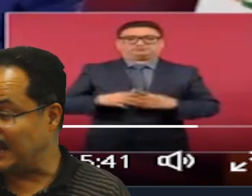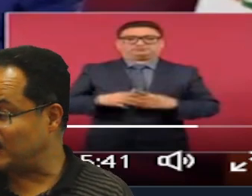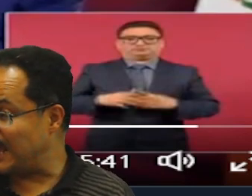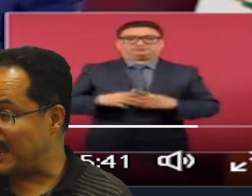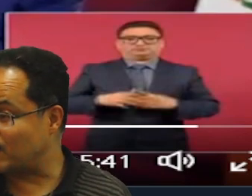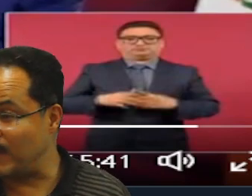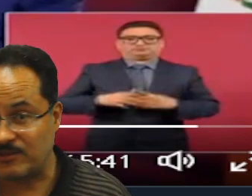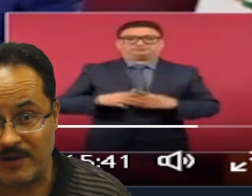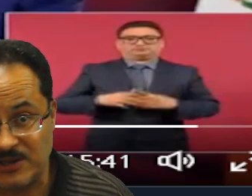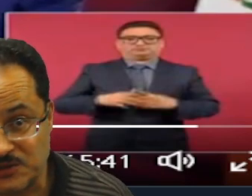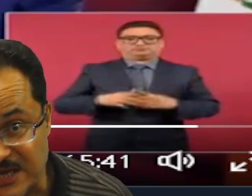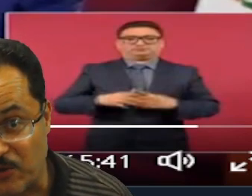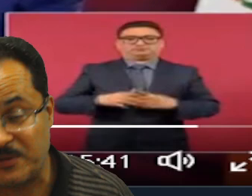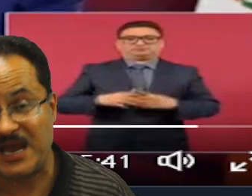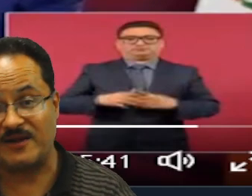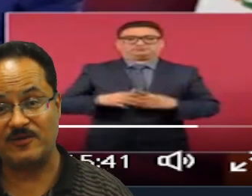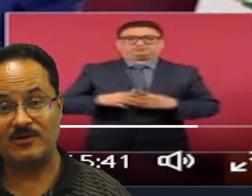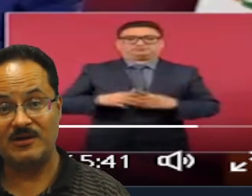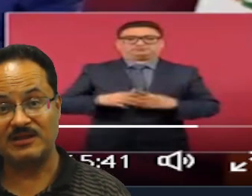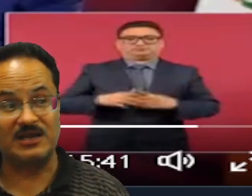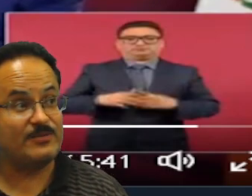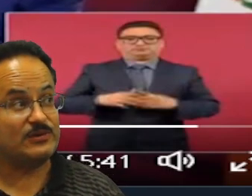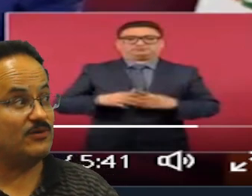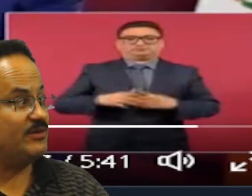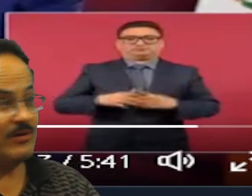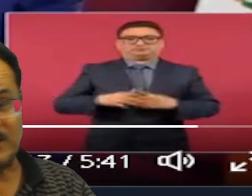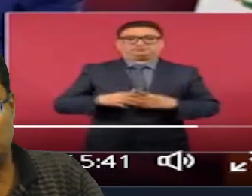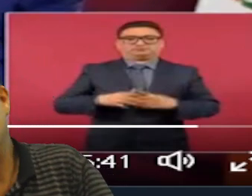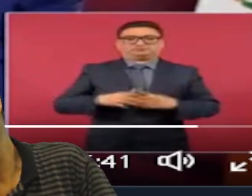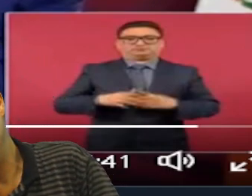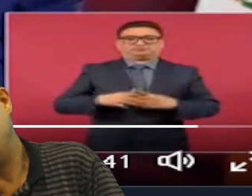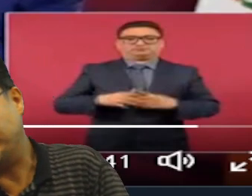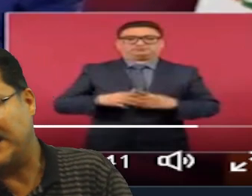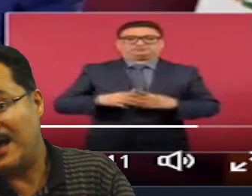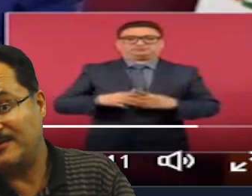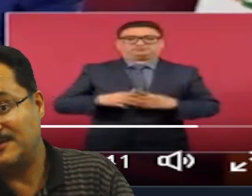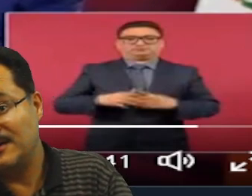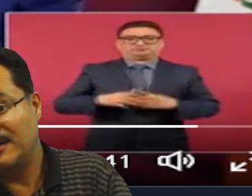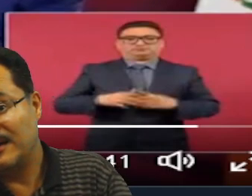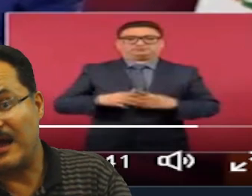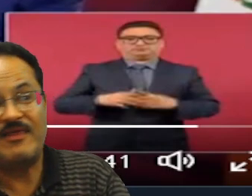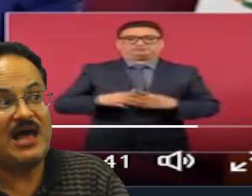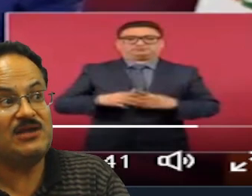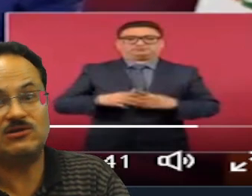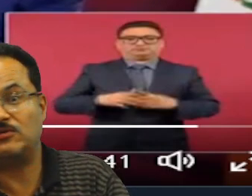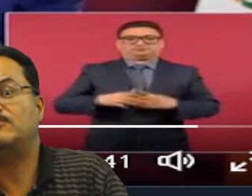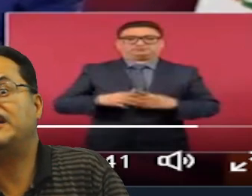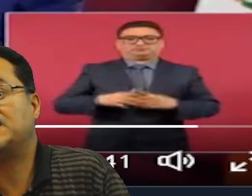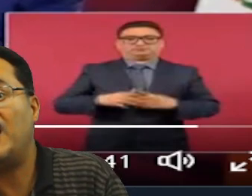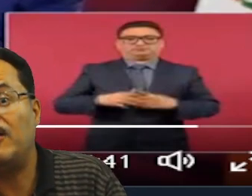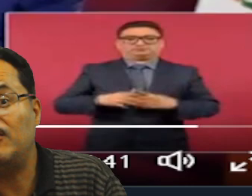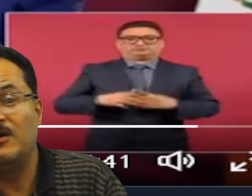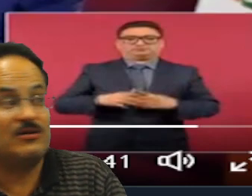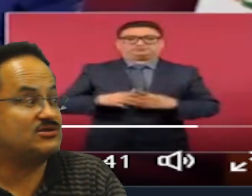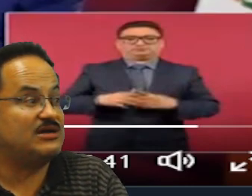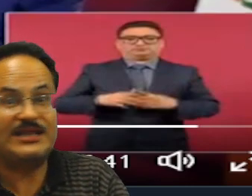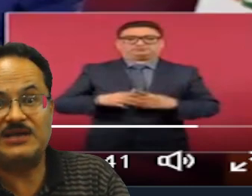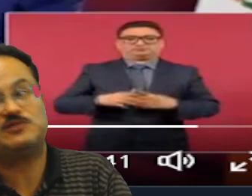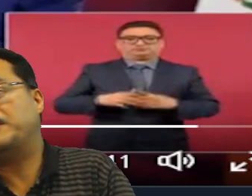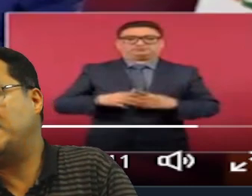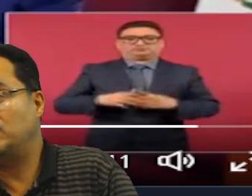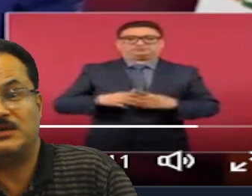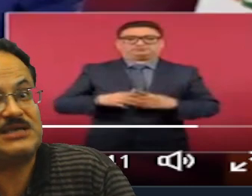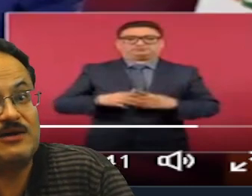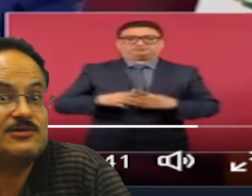que a cuatro años de gobierno tenemos lo mismo que los gobiernos pasados cada año todo más caro los